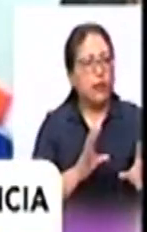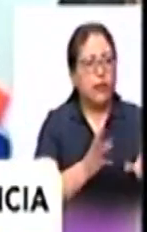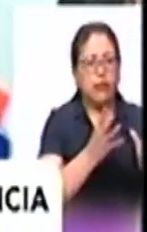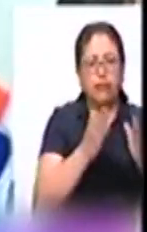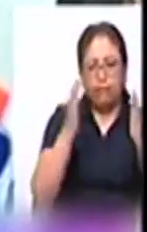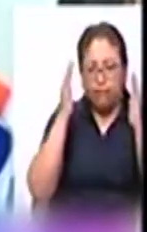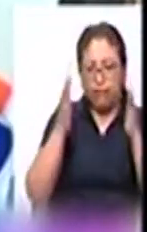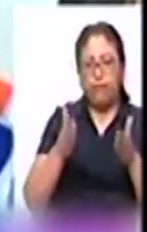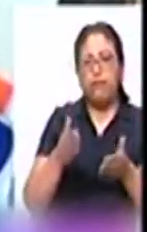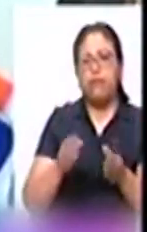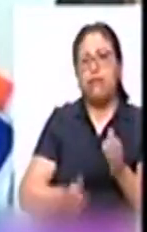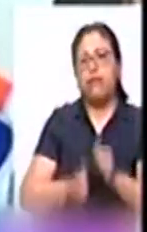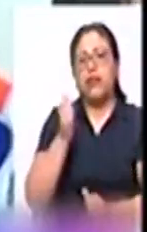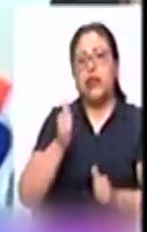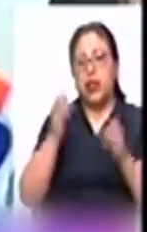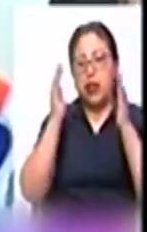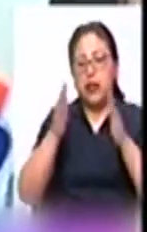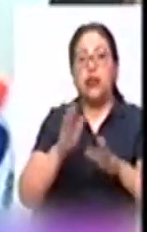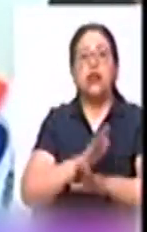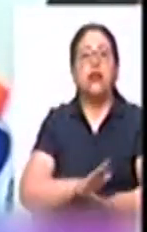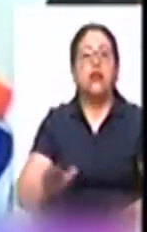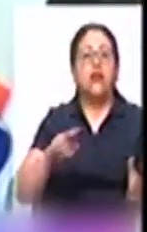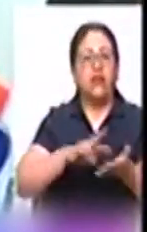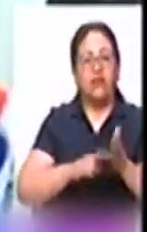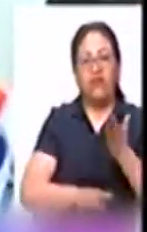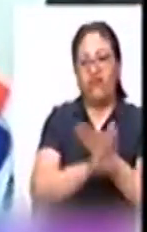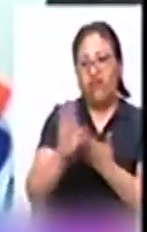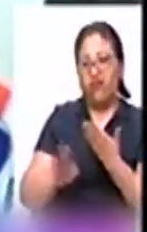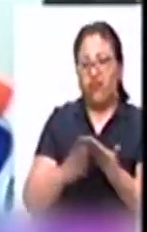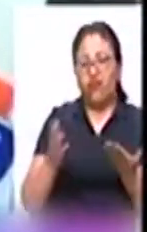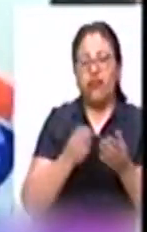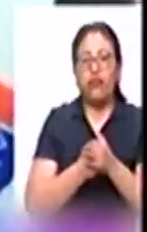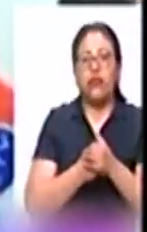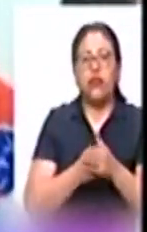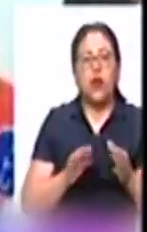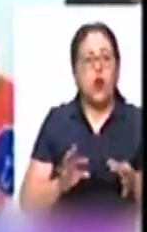a los niños. Estamos en una crisis, hay que reformarla, es en conjunto que lo vamos a hacer.